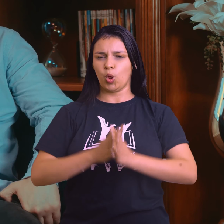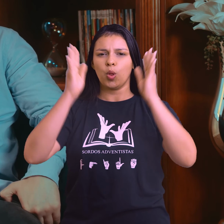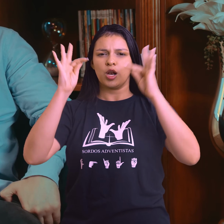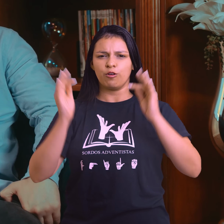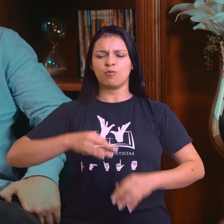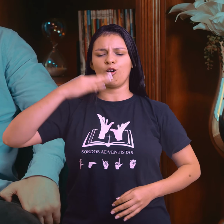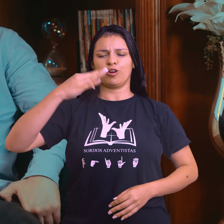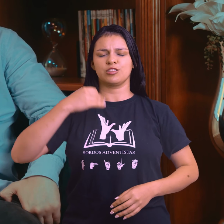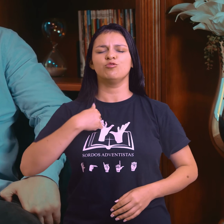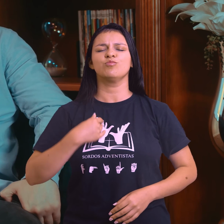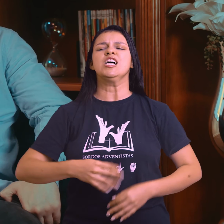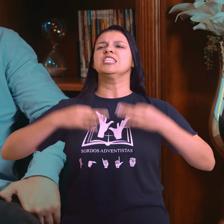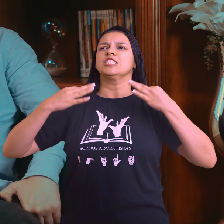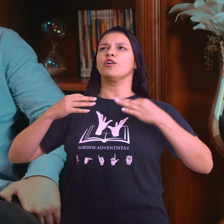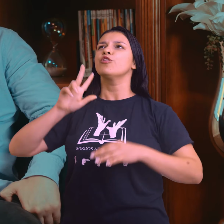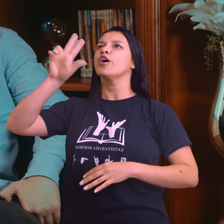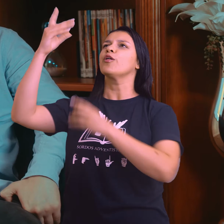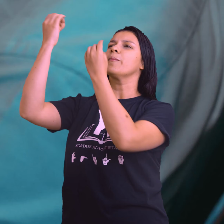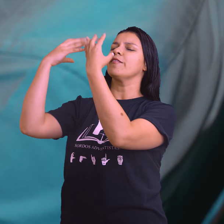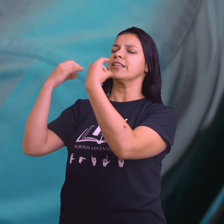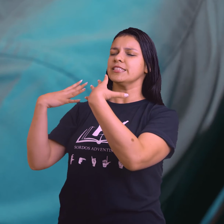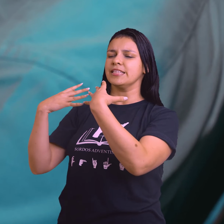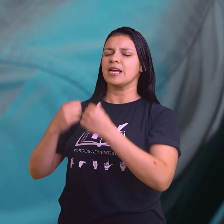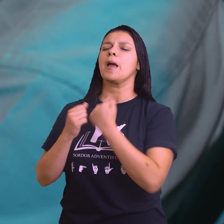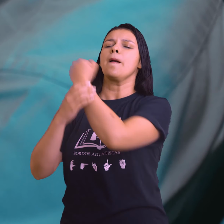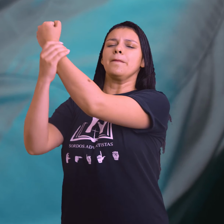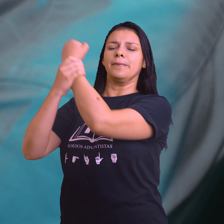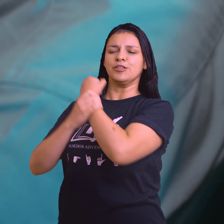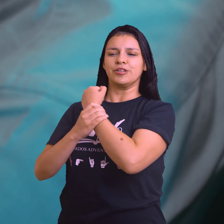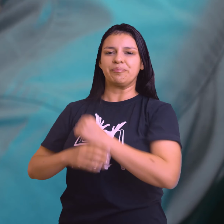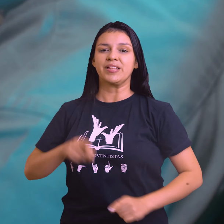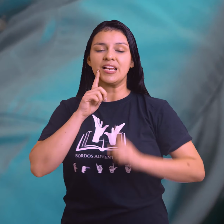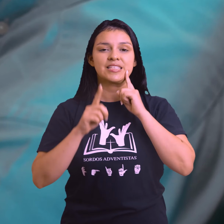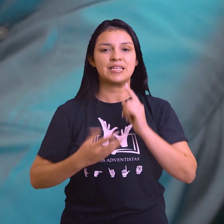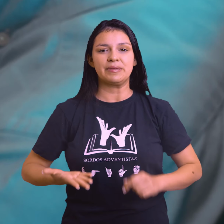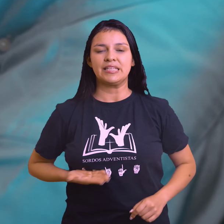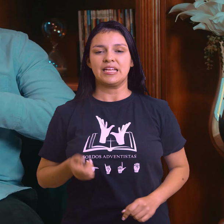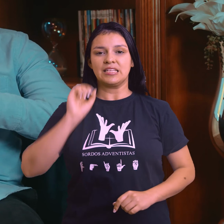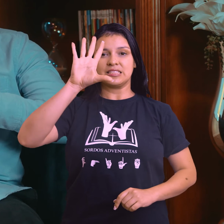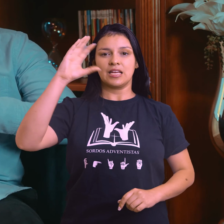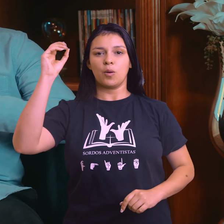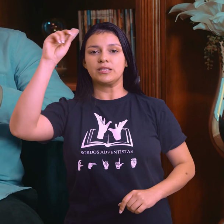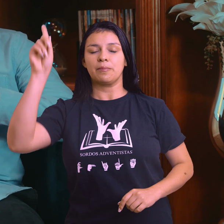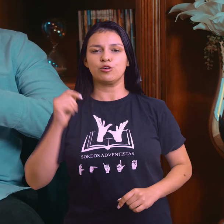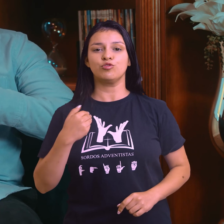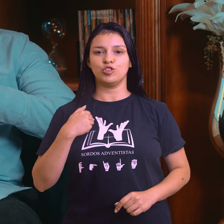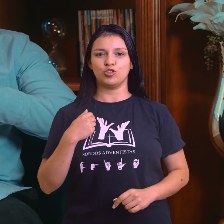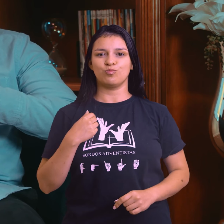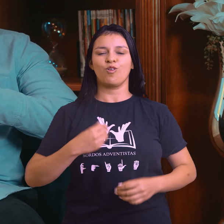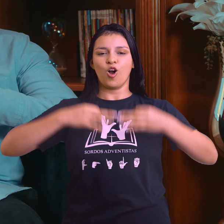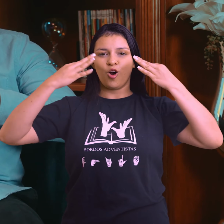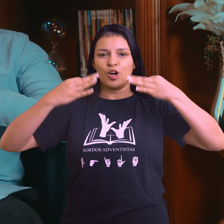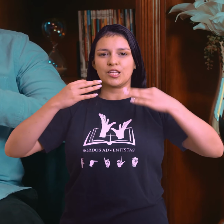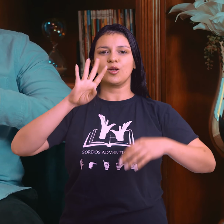Estoy seguro de que Dios me bendecirá, que me ayudará. El examen tenía 50 preguntas, hacerte 45. Y pensé, vaya,